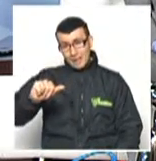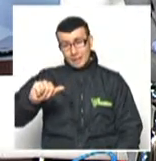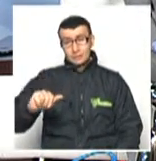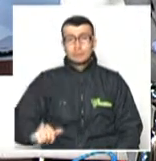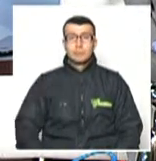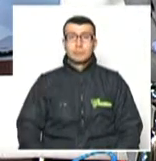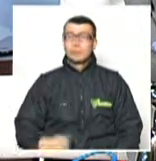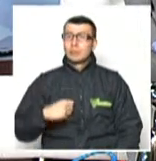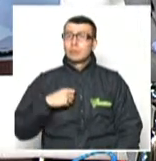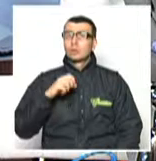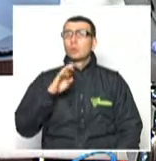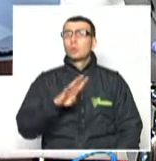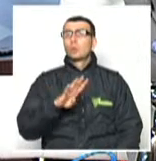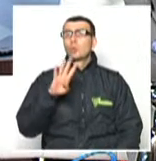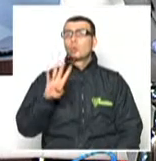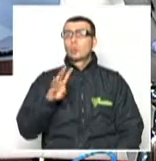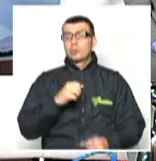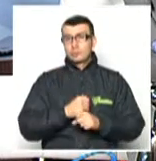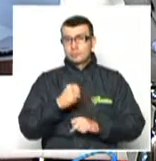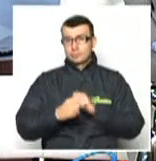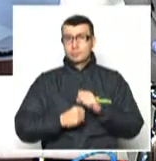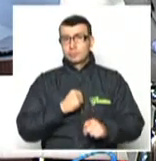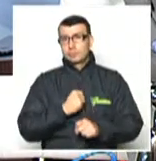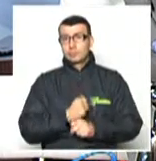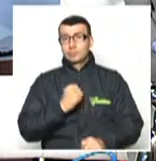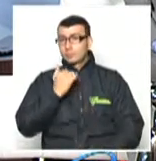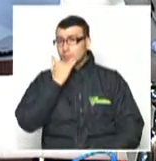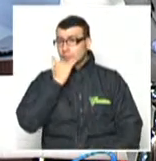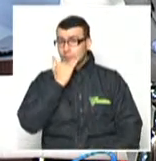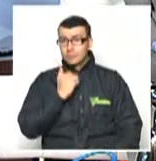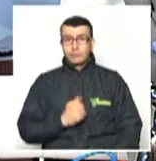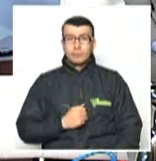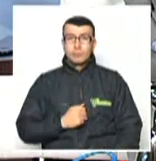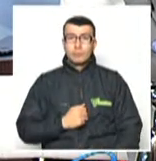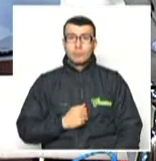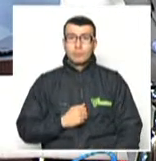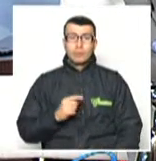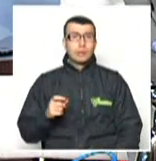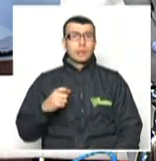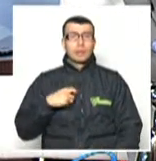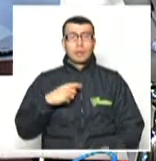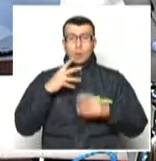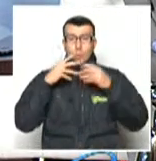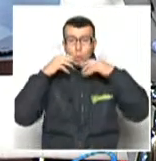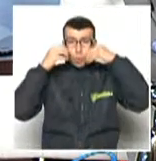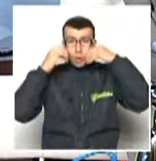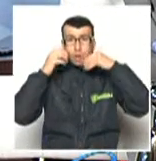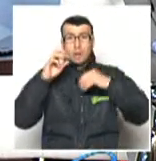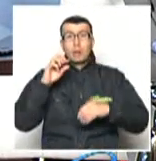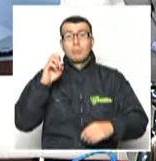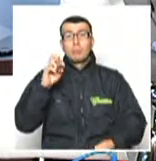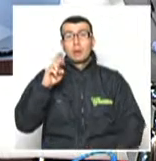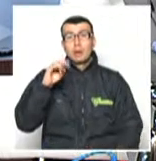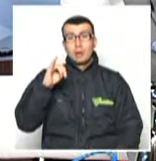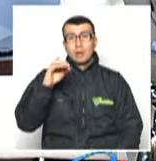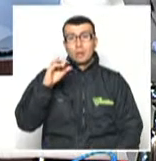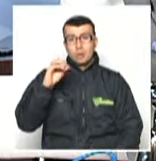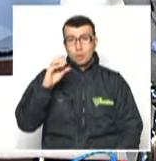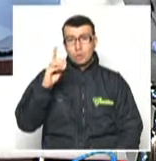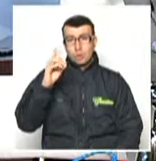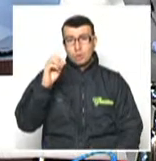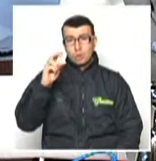ya tiene 44 años. Resulta que ella le dio periodontitis y le fueron aflojando